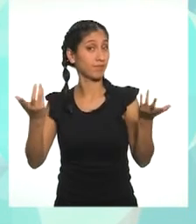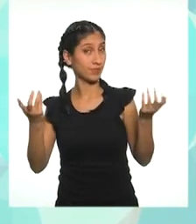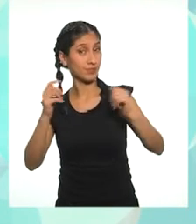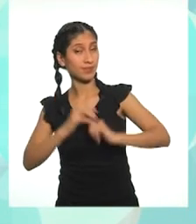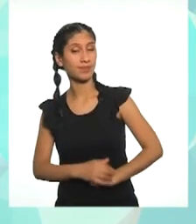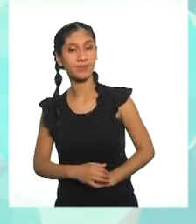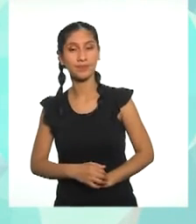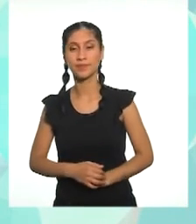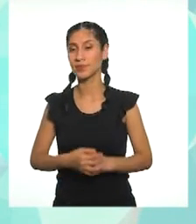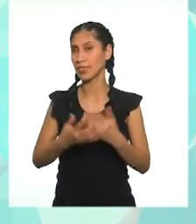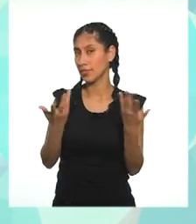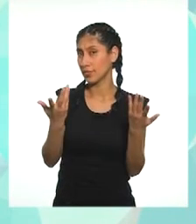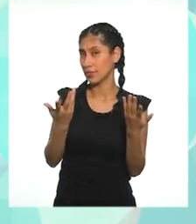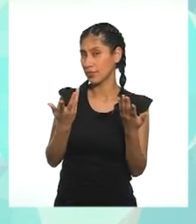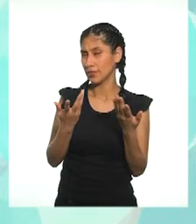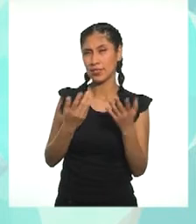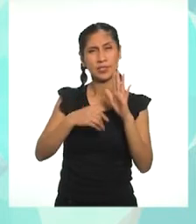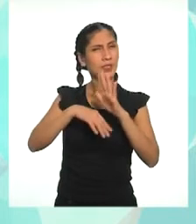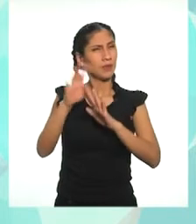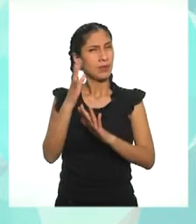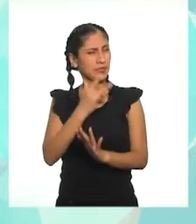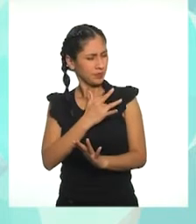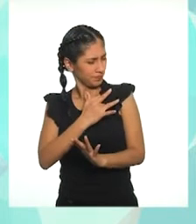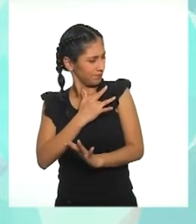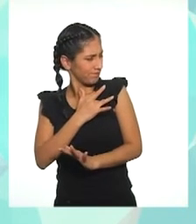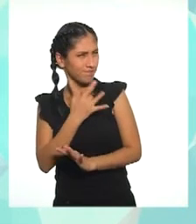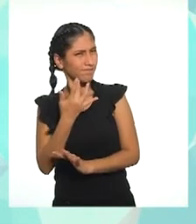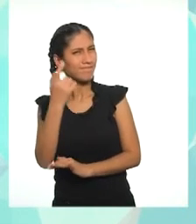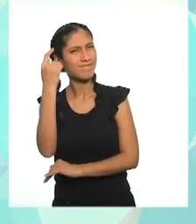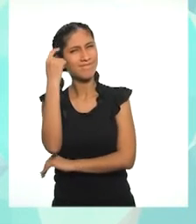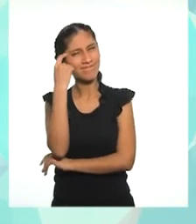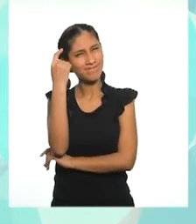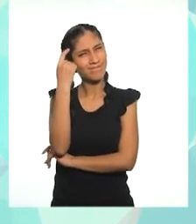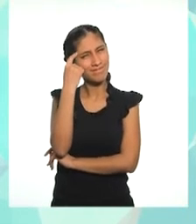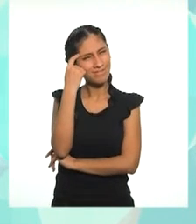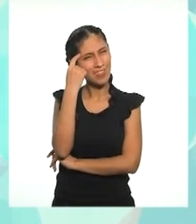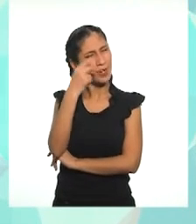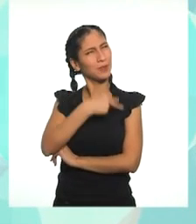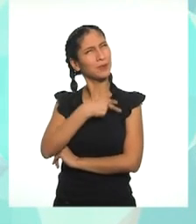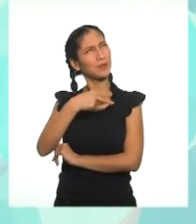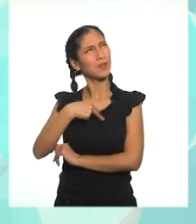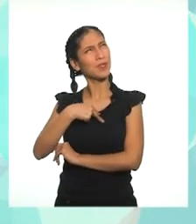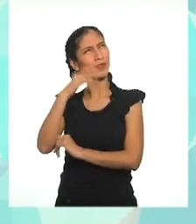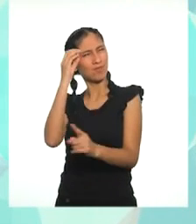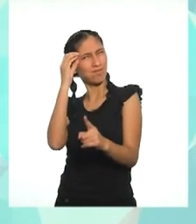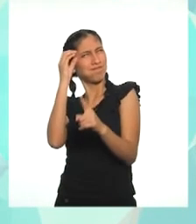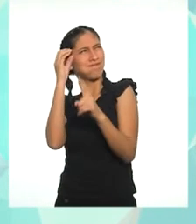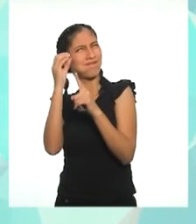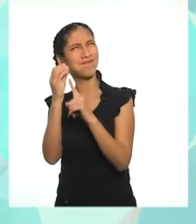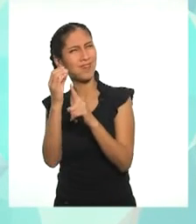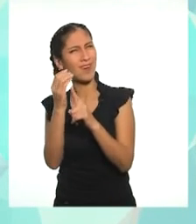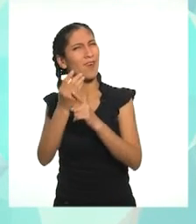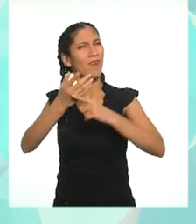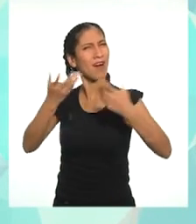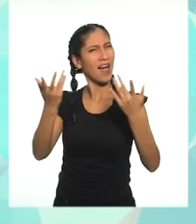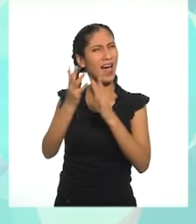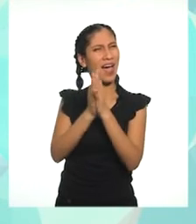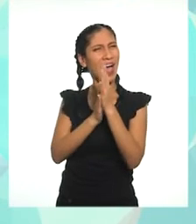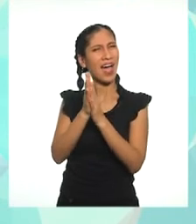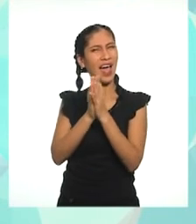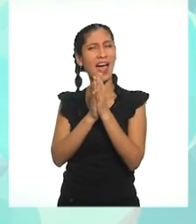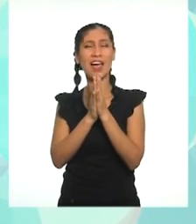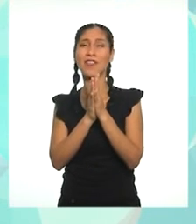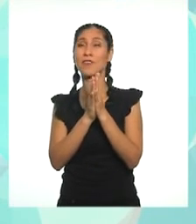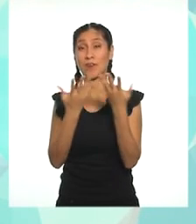cotidianas. Es mucho más inspirador pensar nuestro gran objetivo cuando realizamos